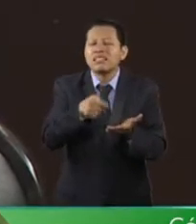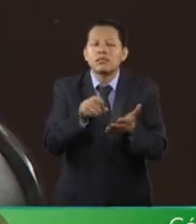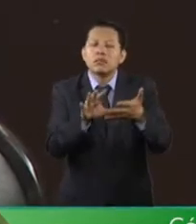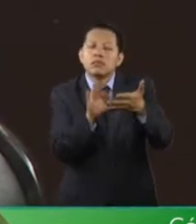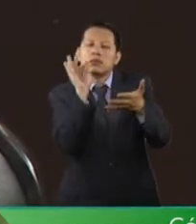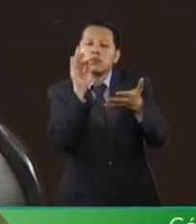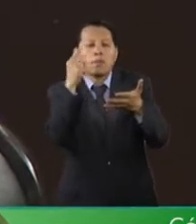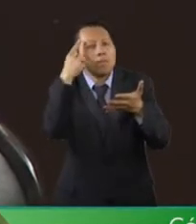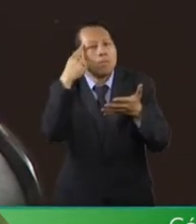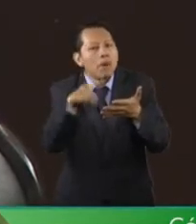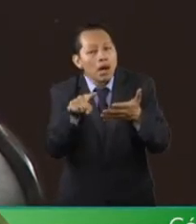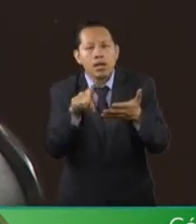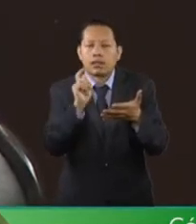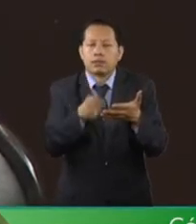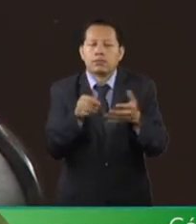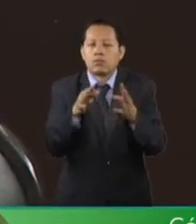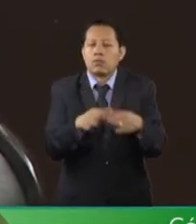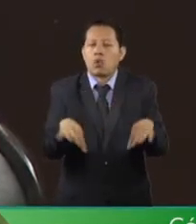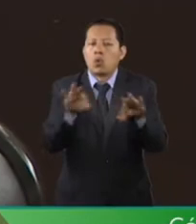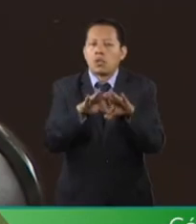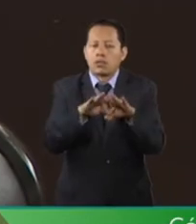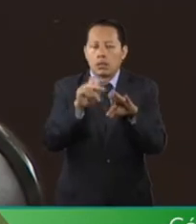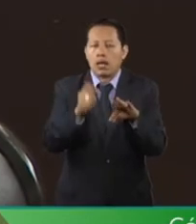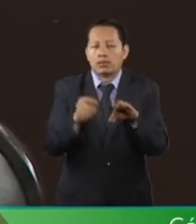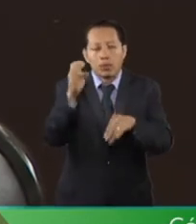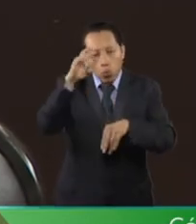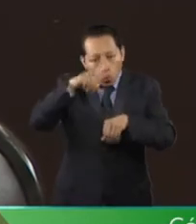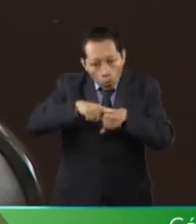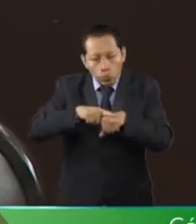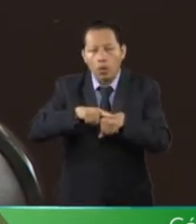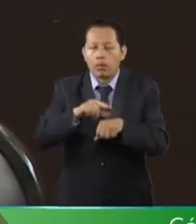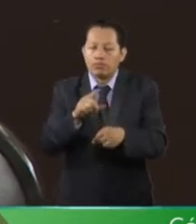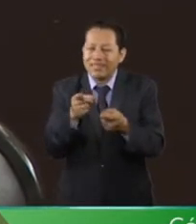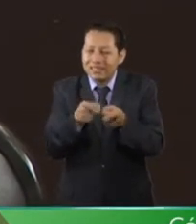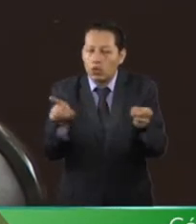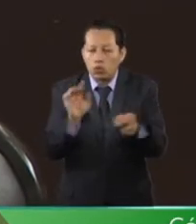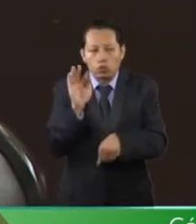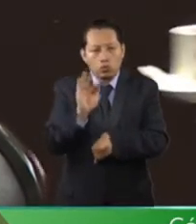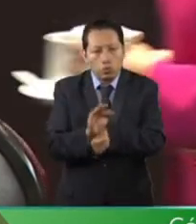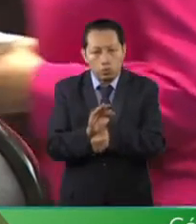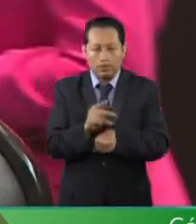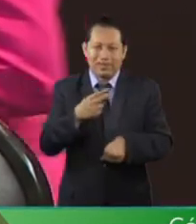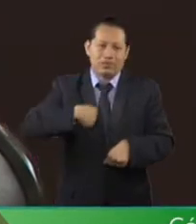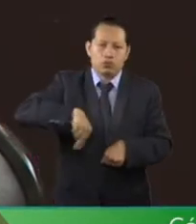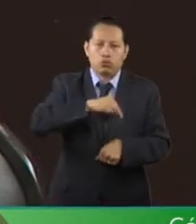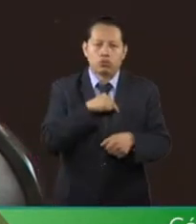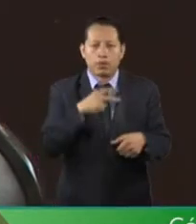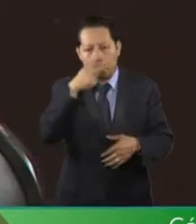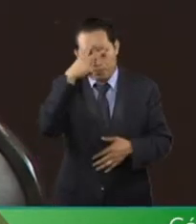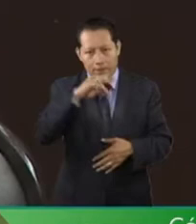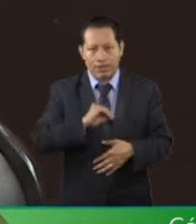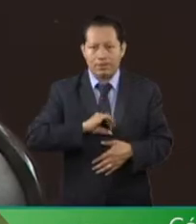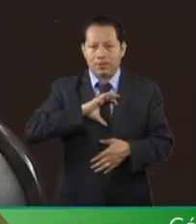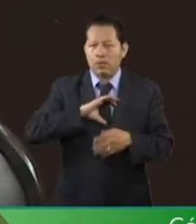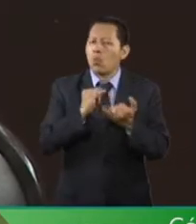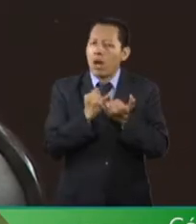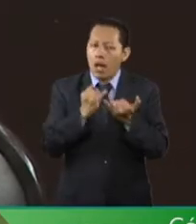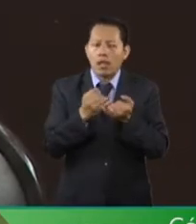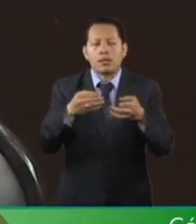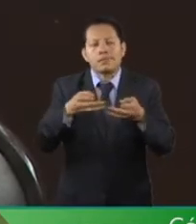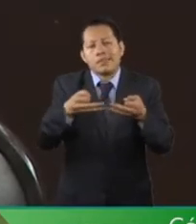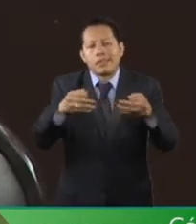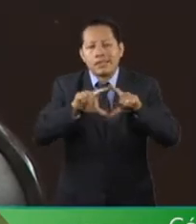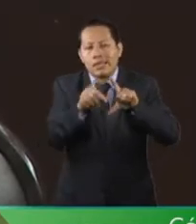la preservación y el desarrollo del patrimonio cultural que constituyen nuestra identidad, incluyendo territorio y recursos